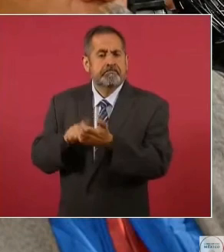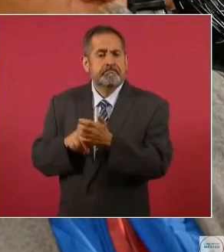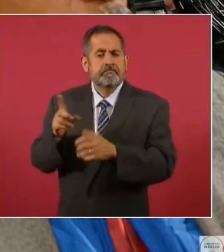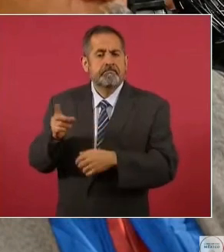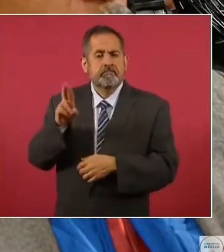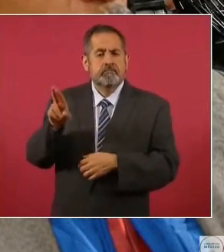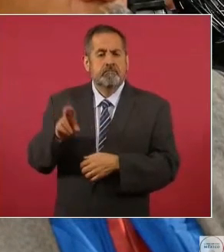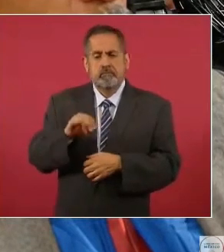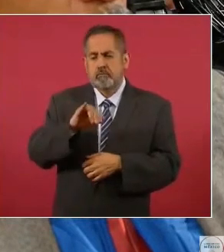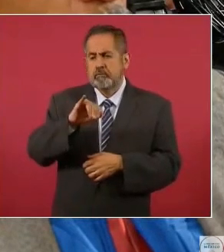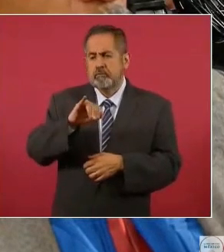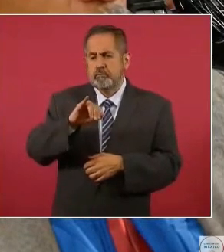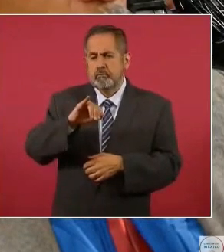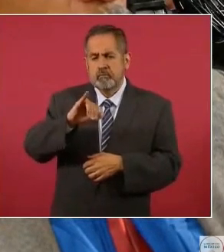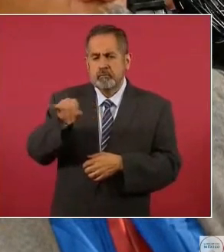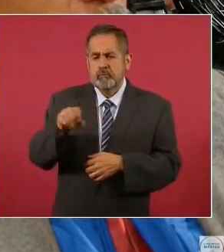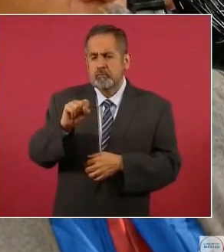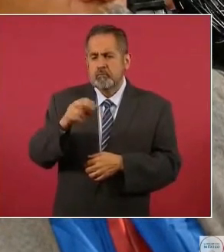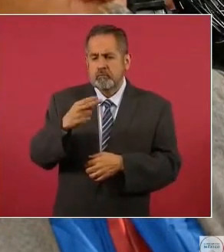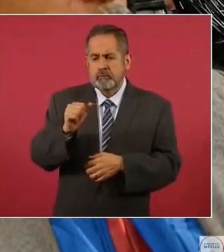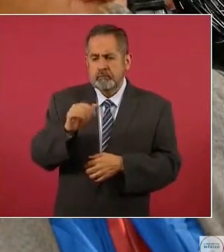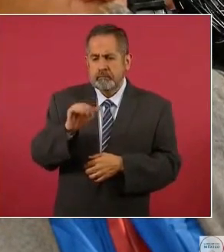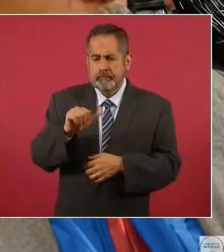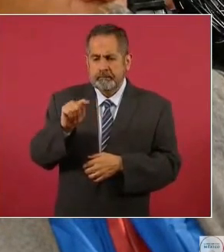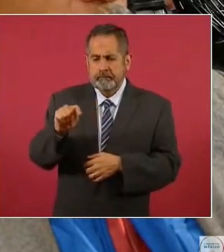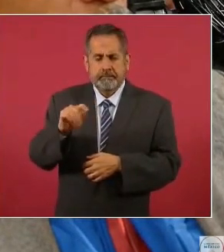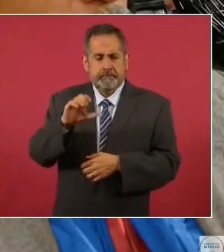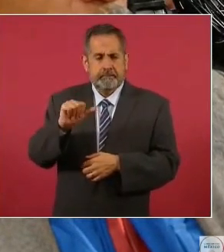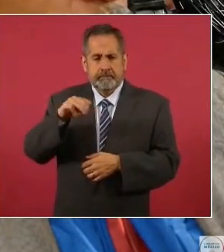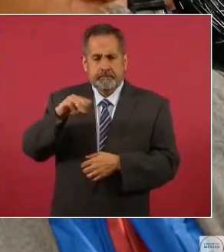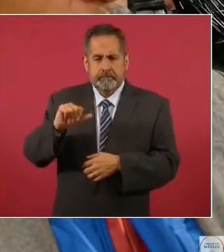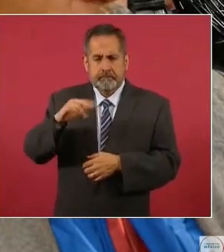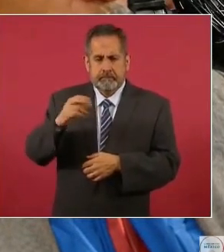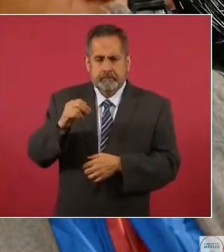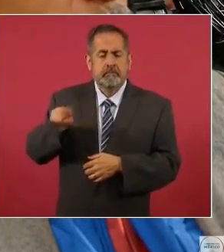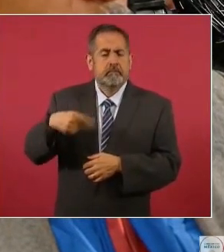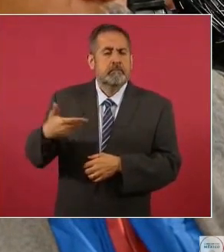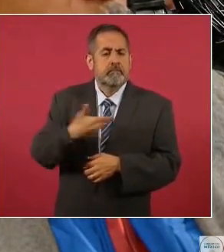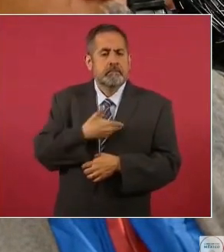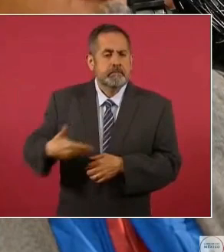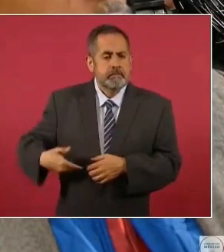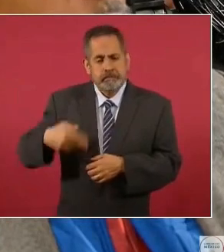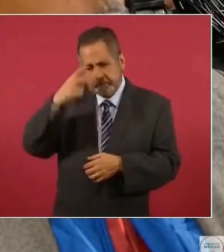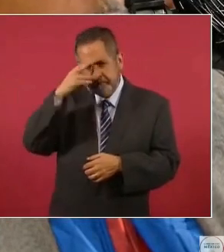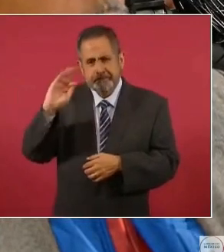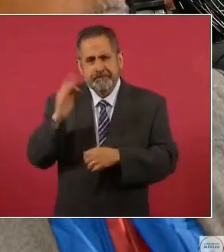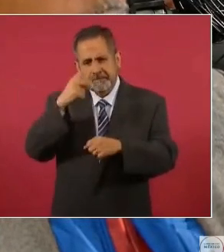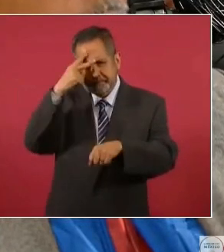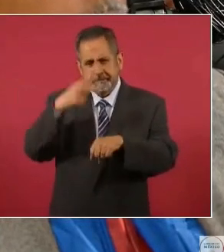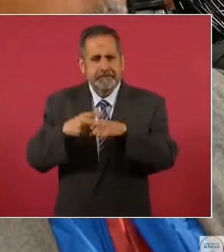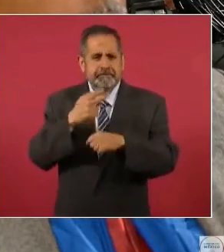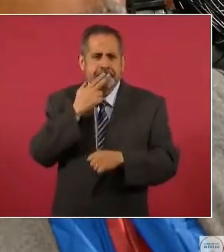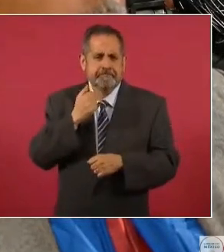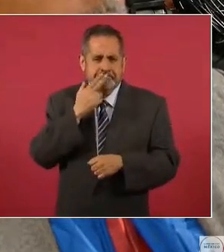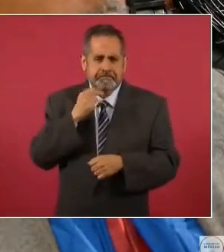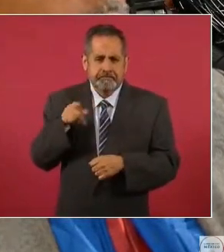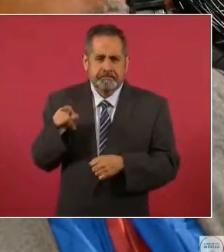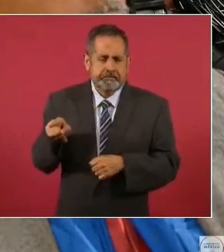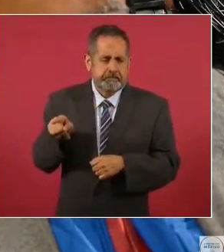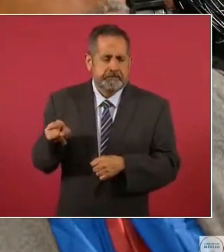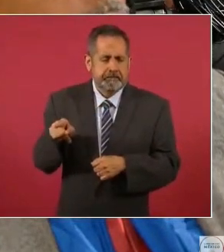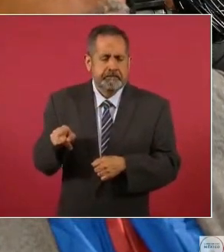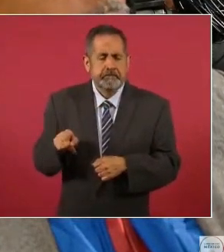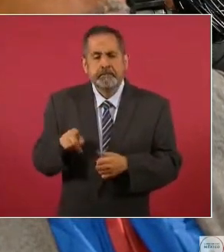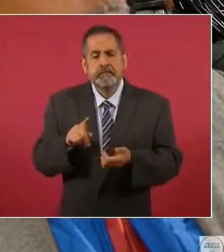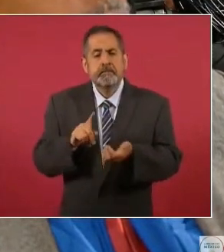doctor Josafat Camacho, él es el presidente médico de la Federación Mexicana de la Diabetes, y me hacía especial énfasis en